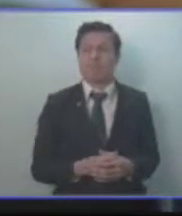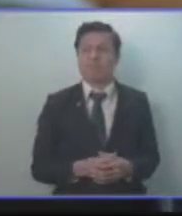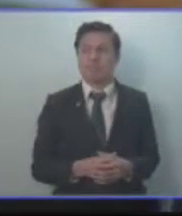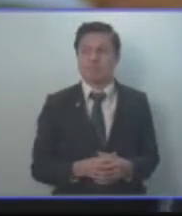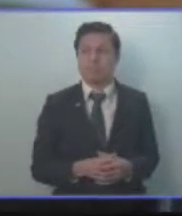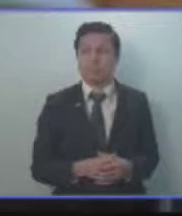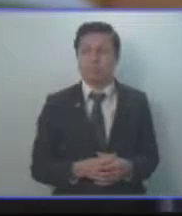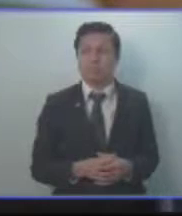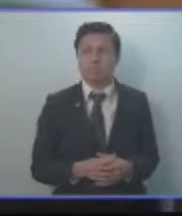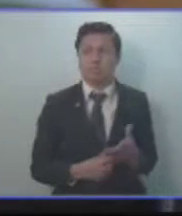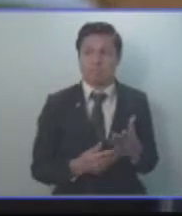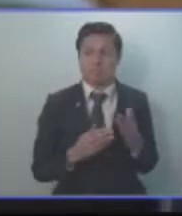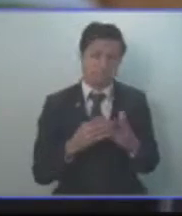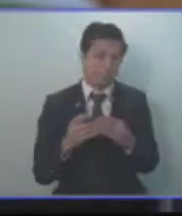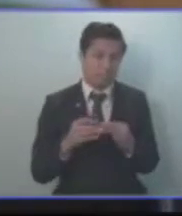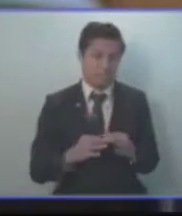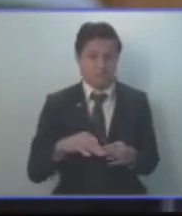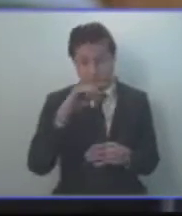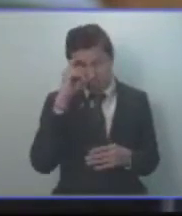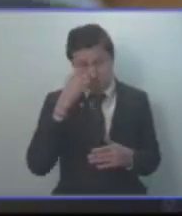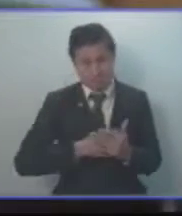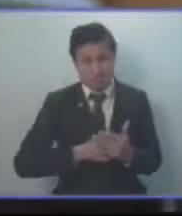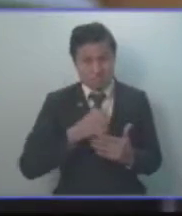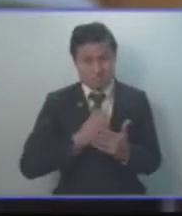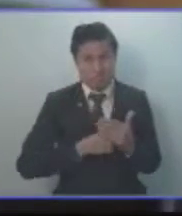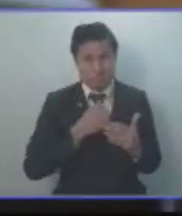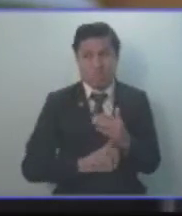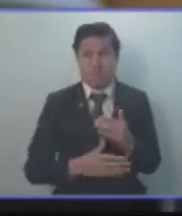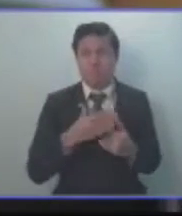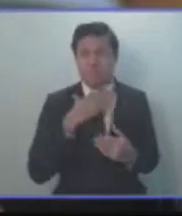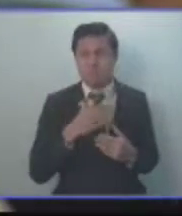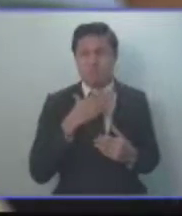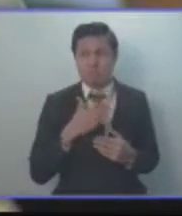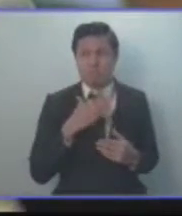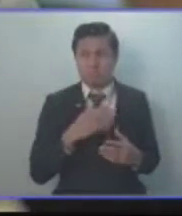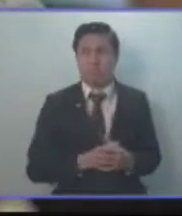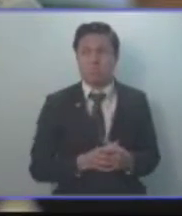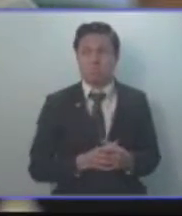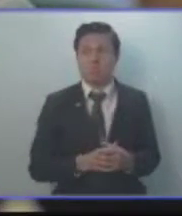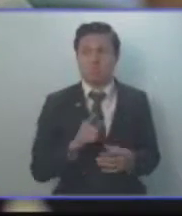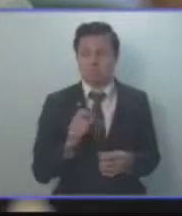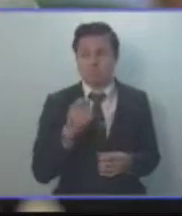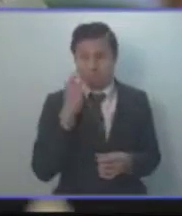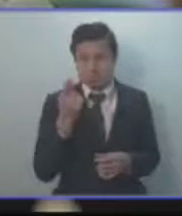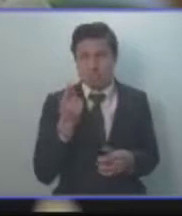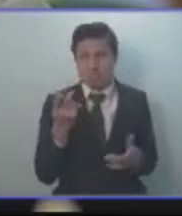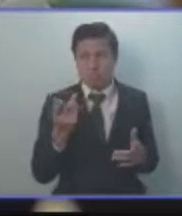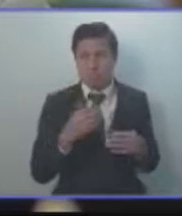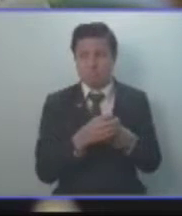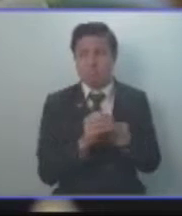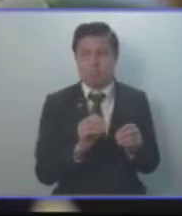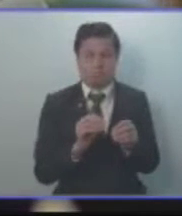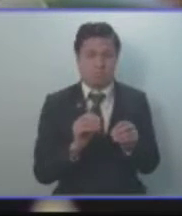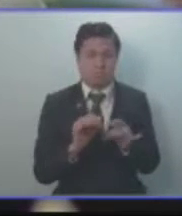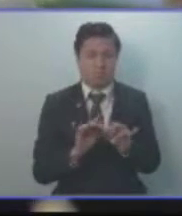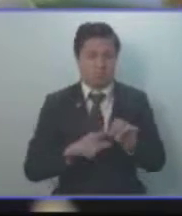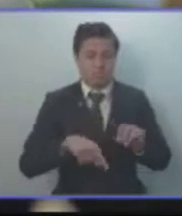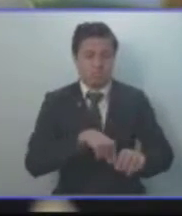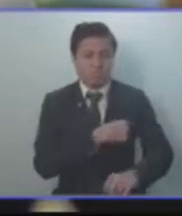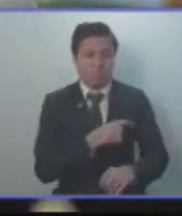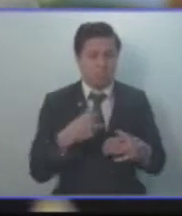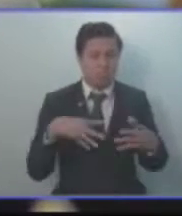que a pesar de los esfuerzos que algunos compañeros diputados han mencionado y que uno ve que hacen en las unidades de salud